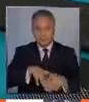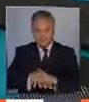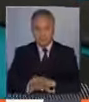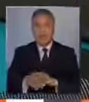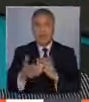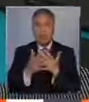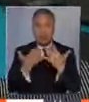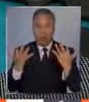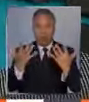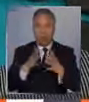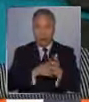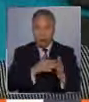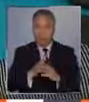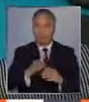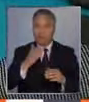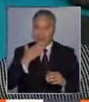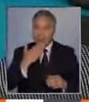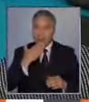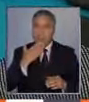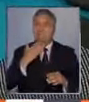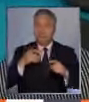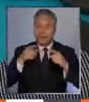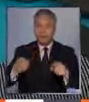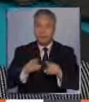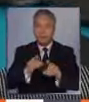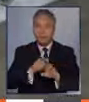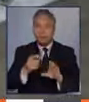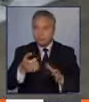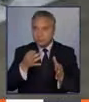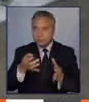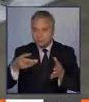son capaces de administrar ciertos medicamentos a través